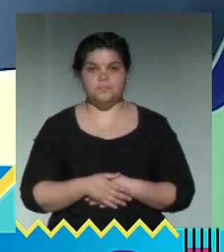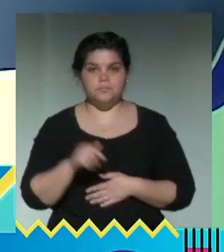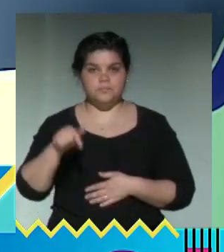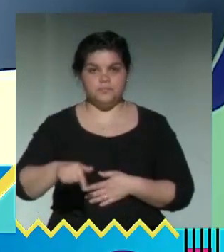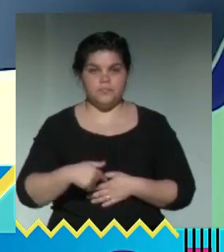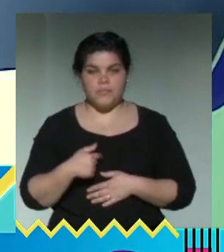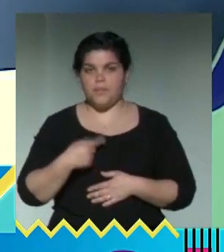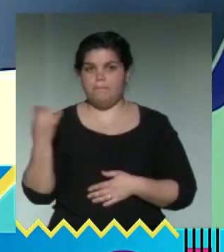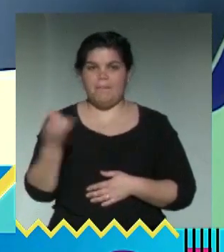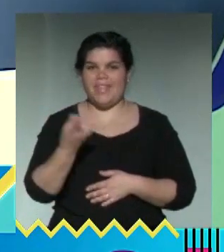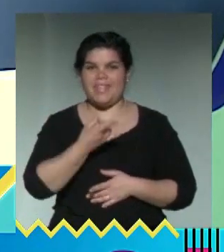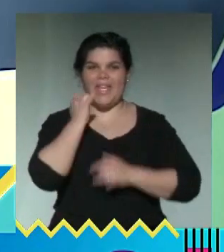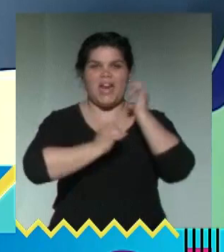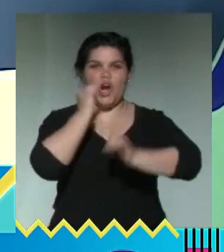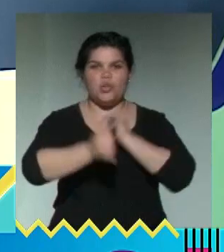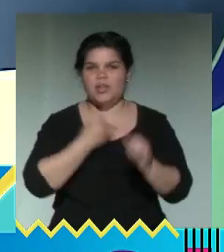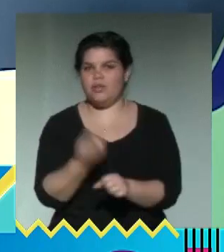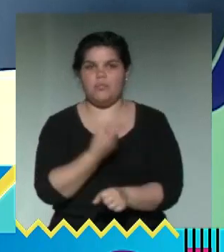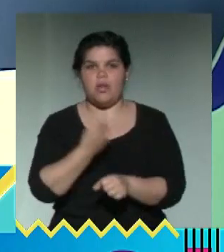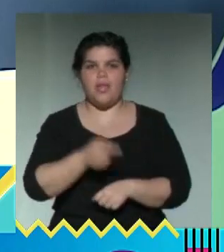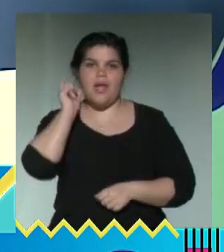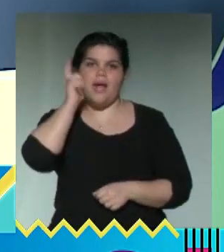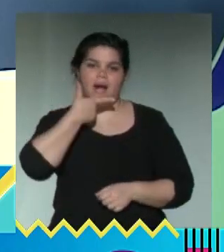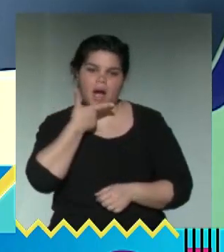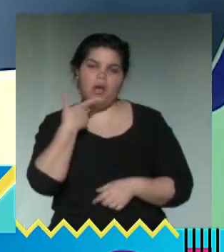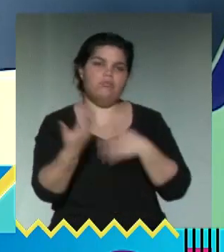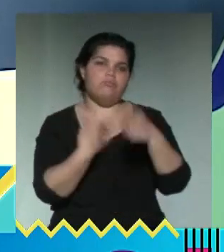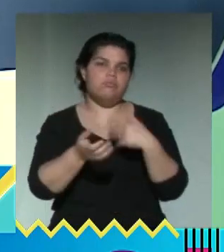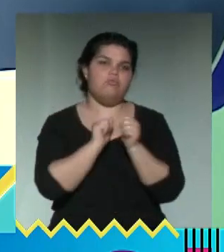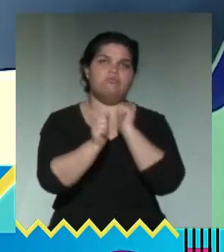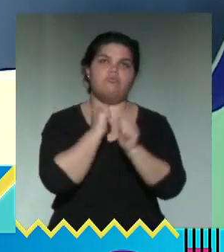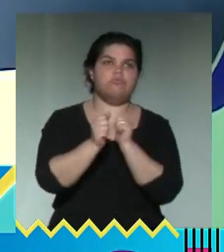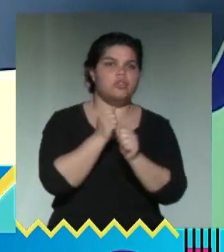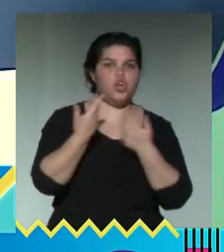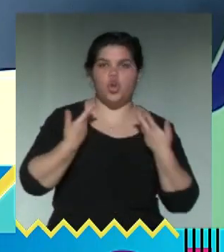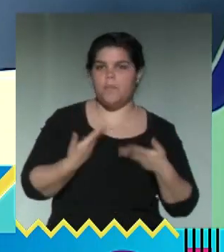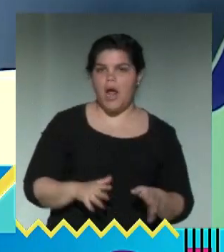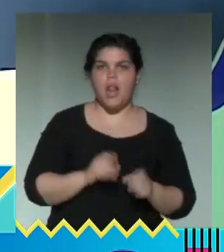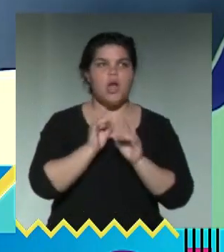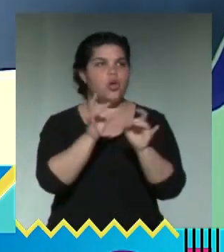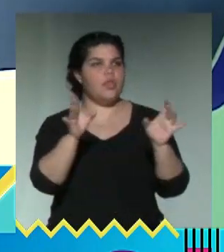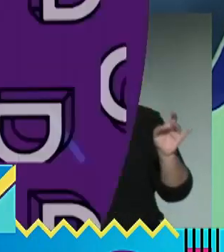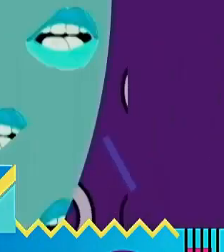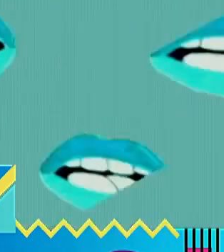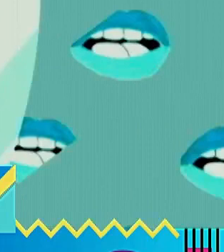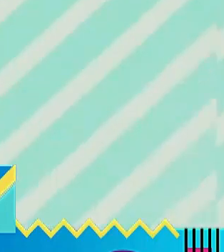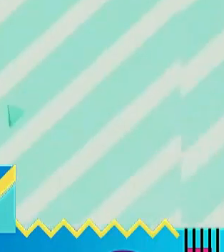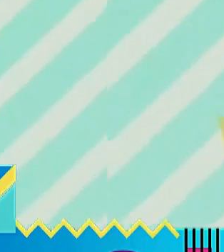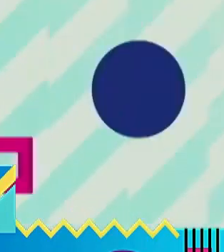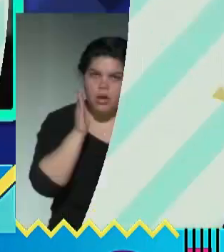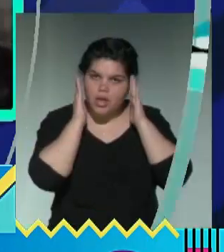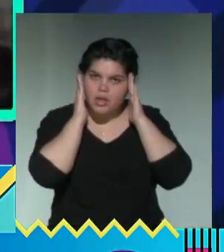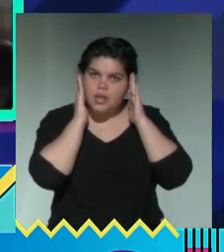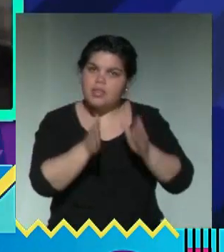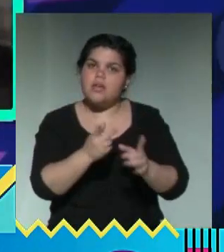mentirnos con que los hidrocarburos van a seguir generándose y seguir contaminando. Tenemos que trabajar esto para